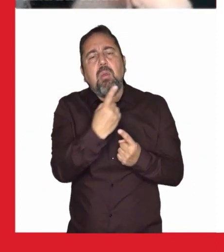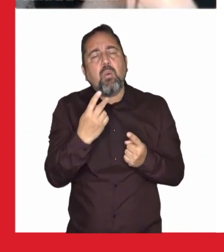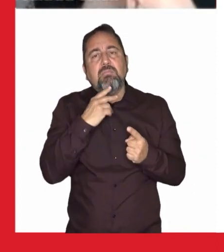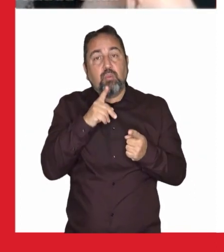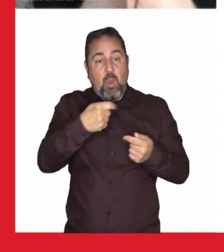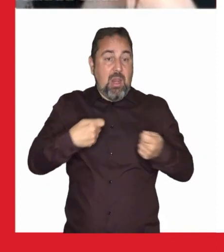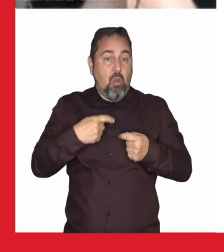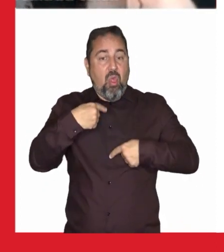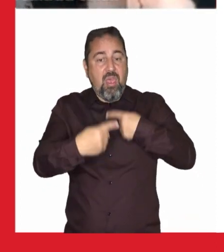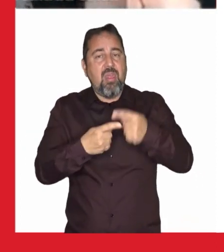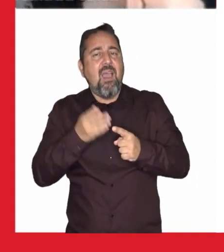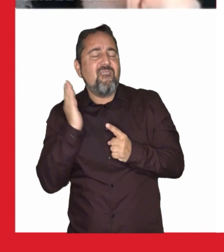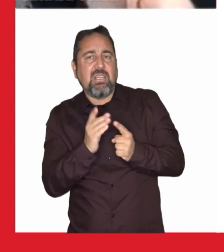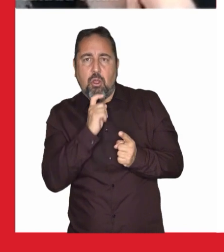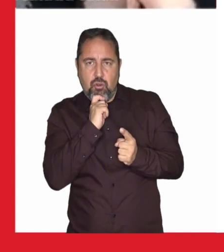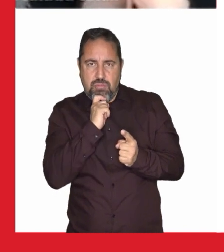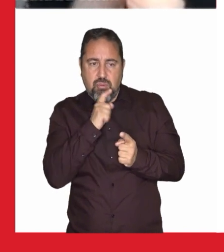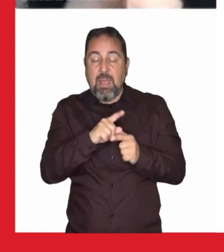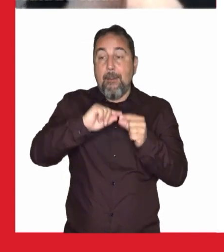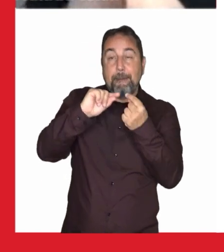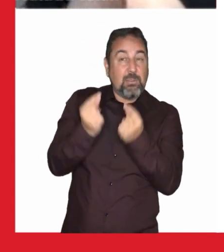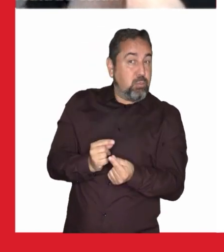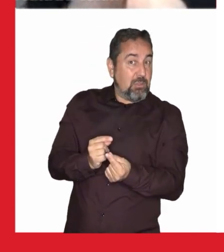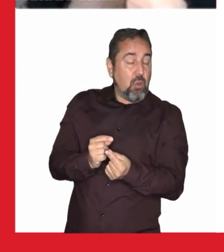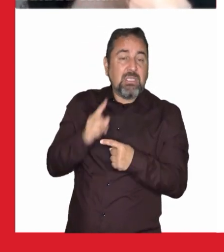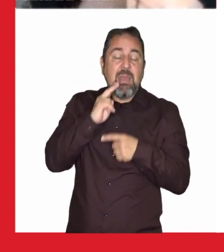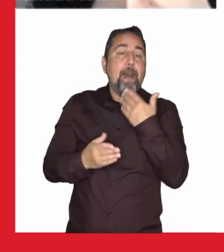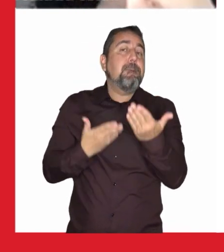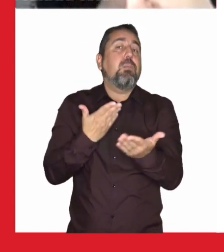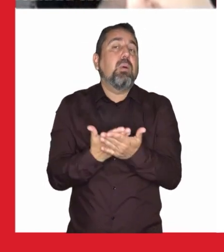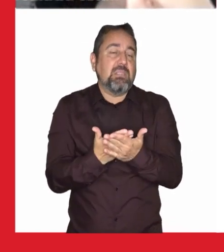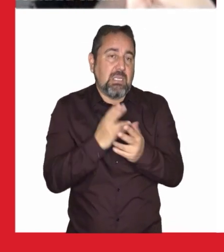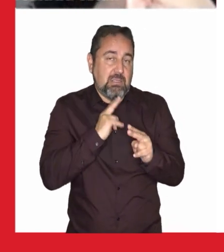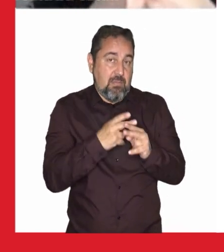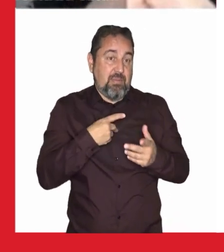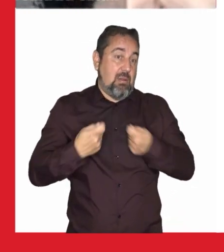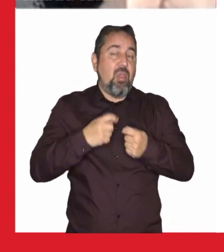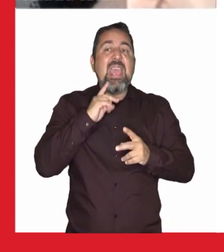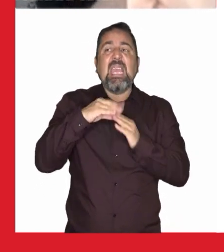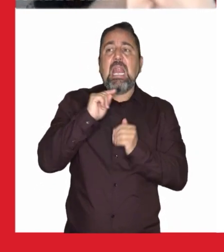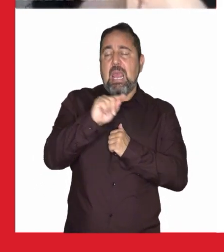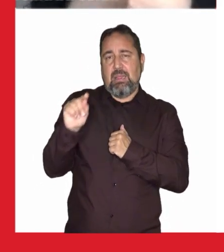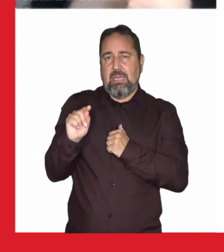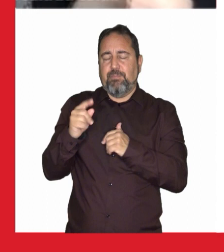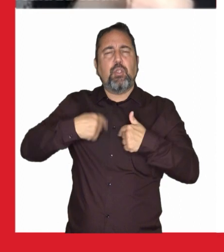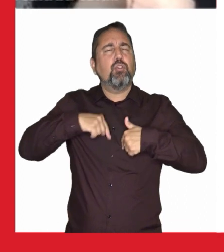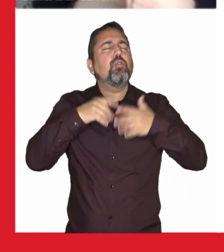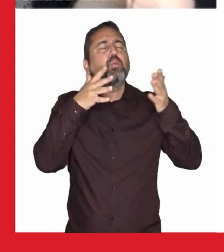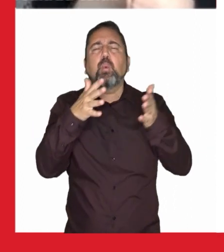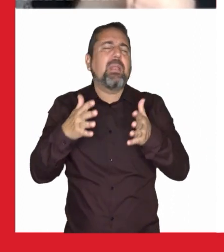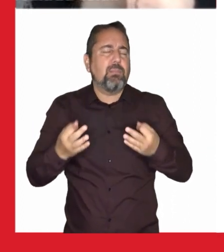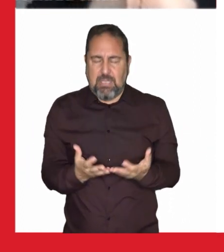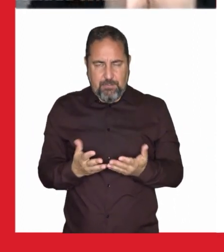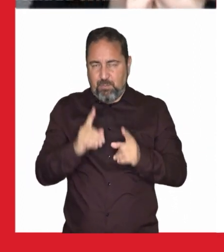de estos procesos afecta al día a día de tu negocio, al presupuesto y a la propuesta de valor y a los